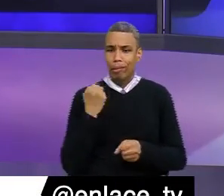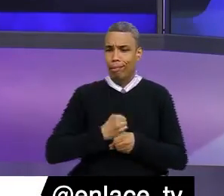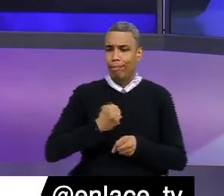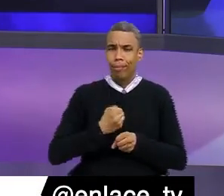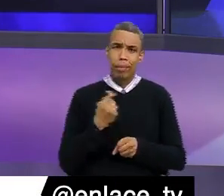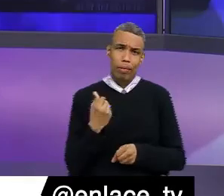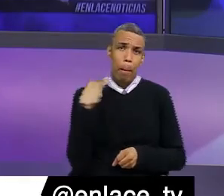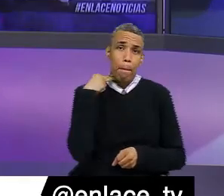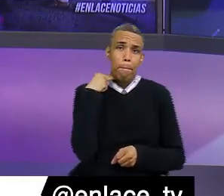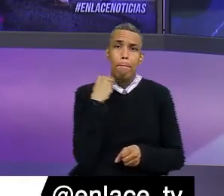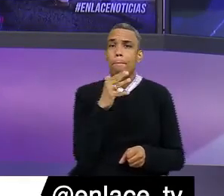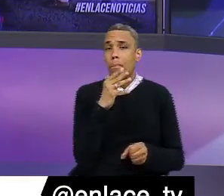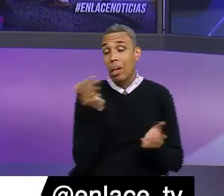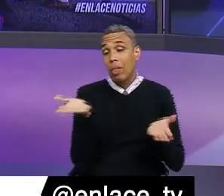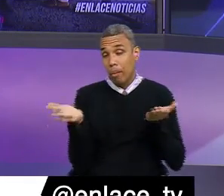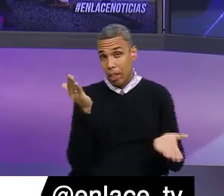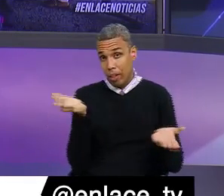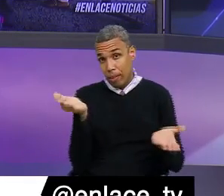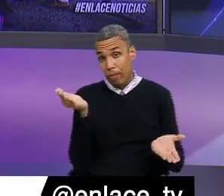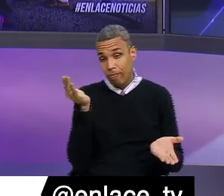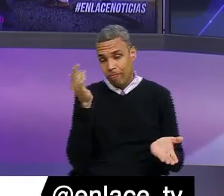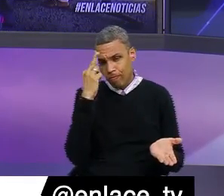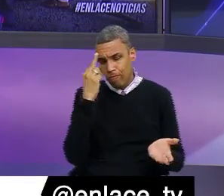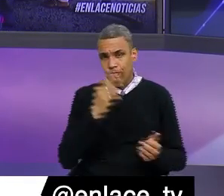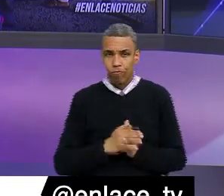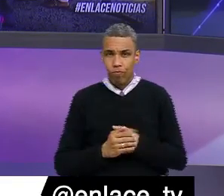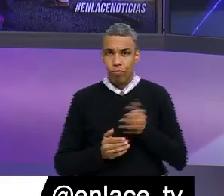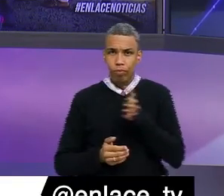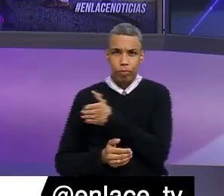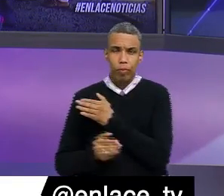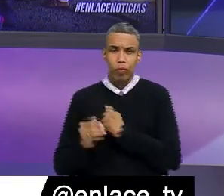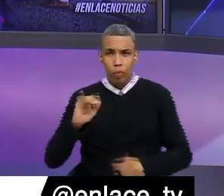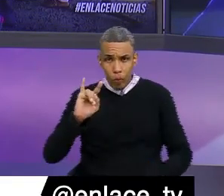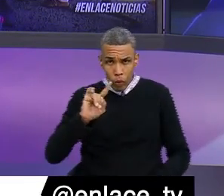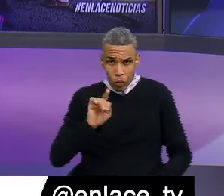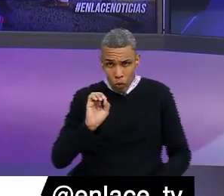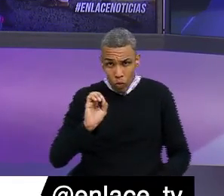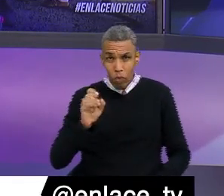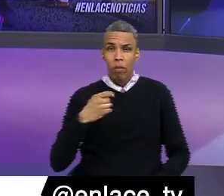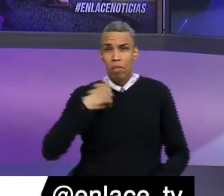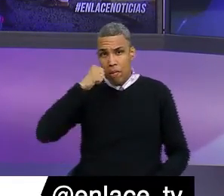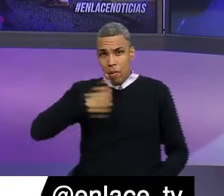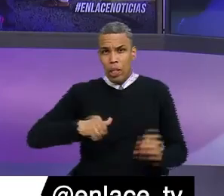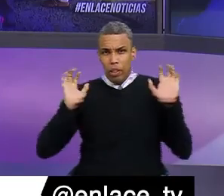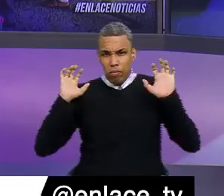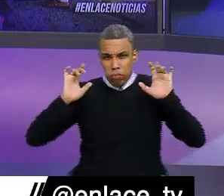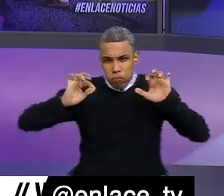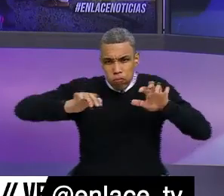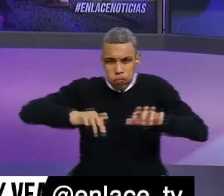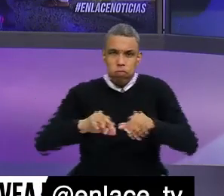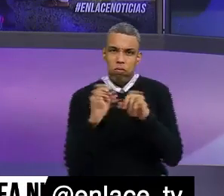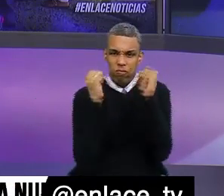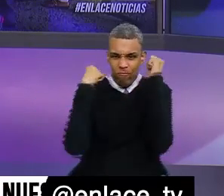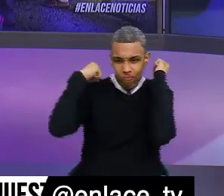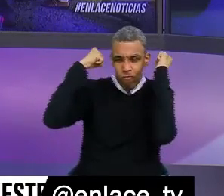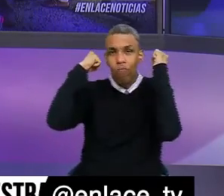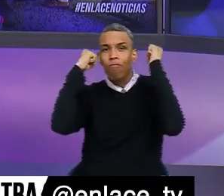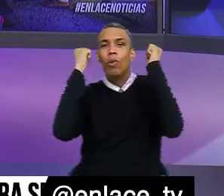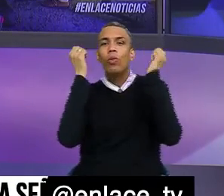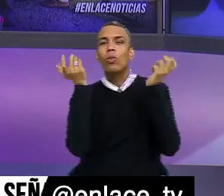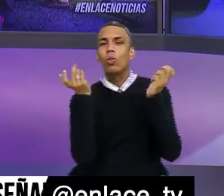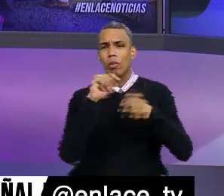Obrera Uso realizará asamblea mañana por el proyecto de modernización de la refinería de Barranca Bermeja y la defensa de los servicios de salud